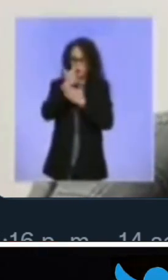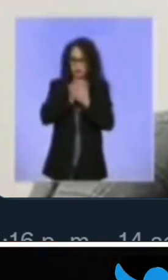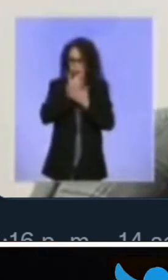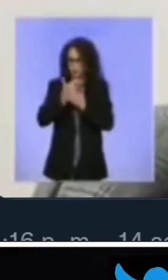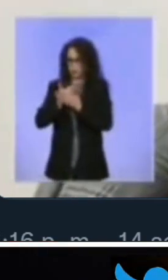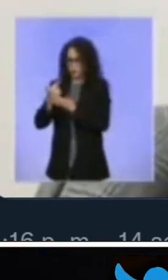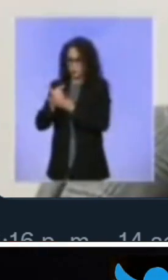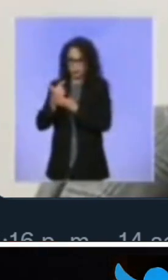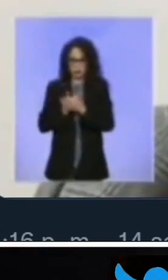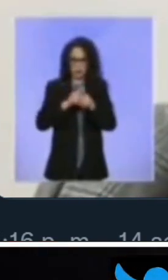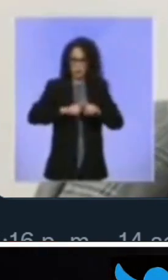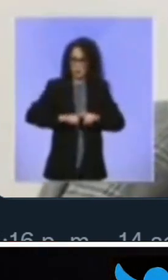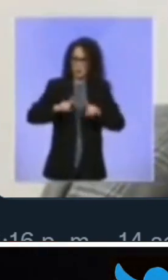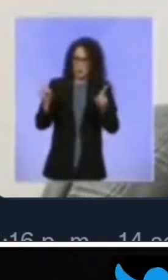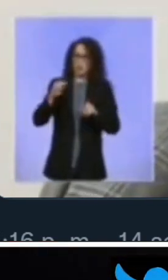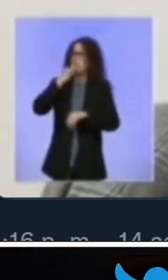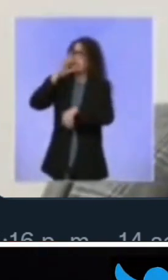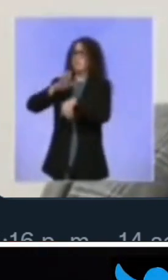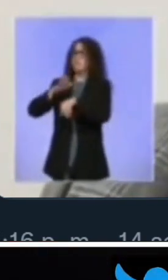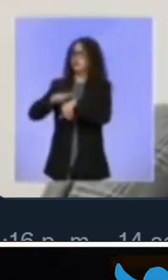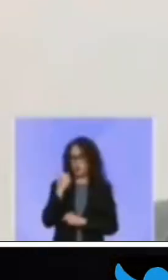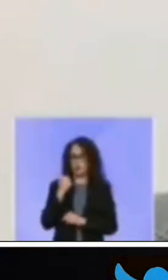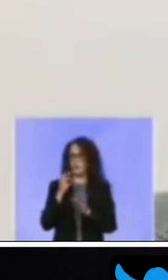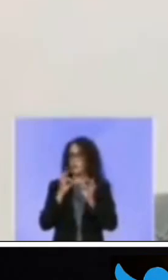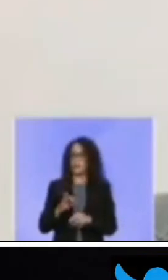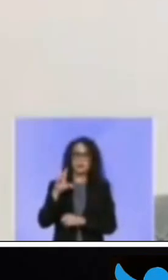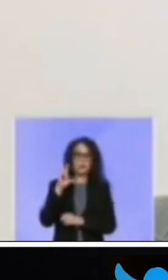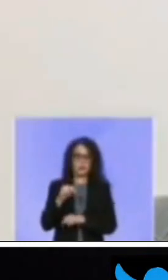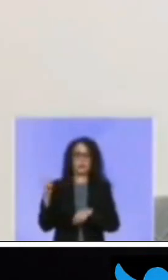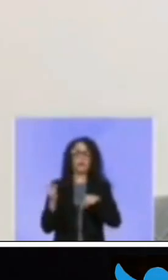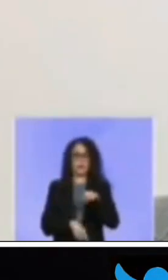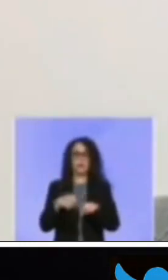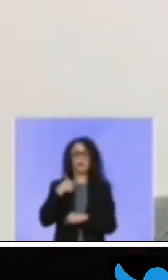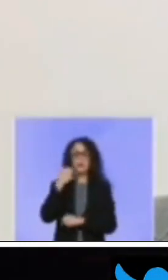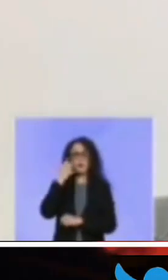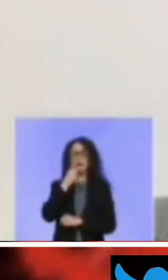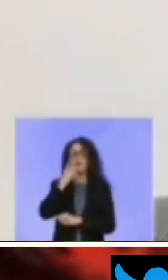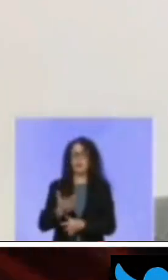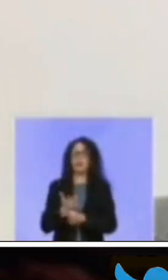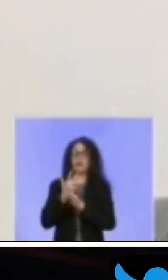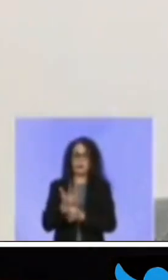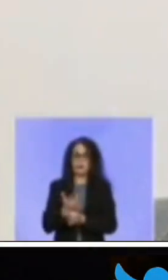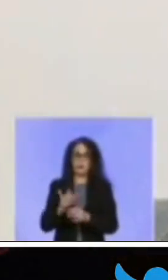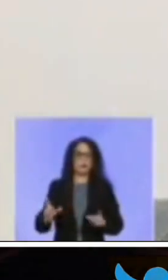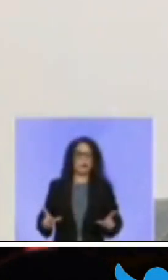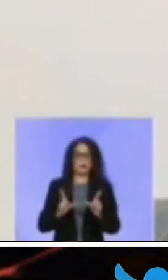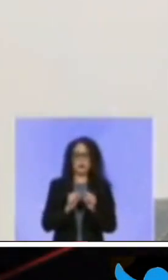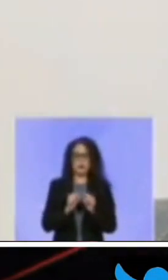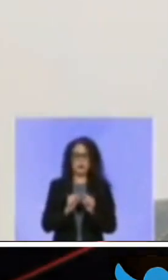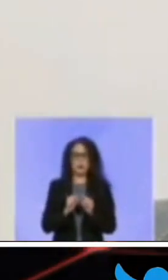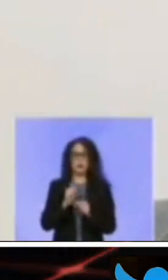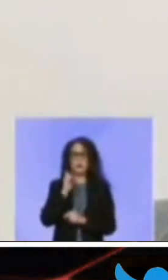gobernadora. Vamos a escuchar a la magistrada. Y quisiera señalar de manera breve las